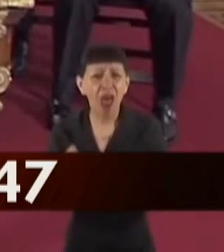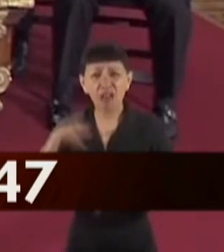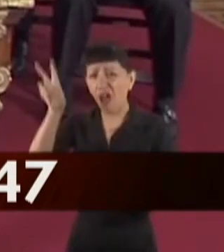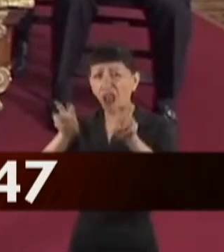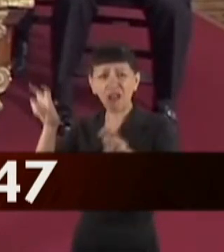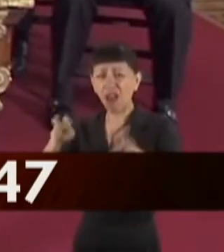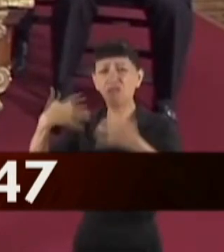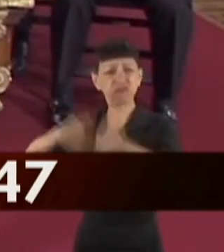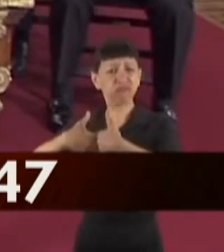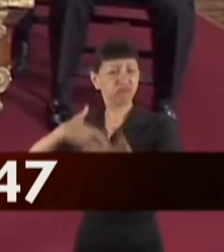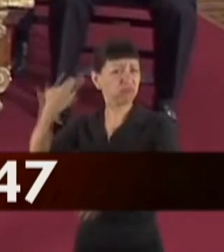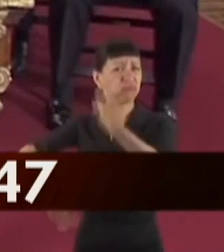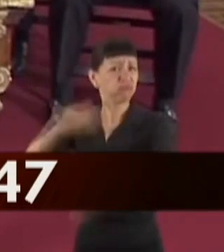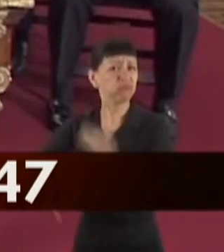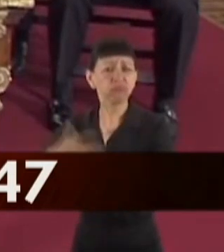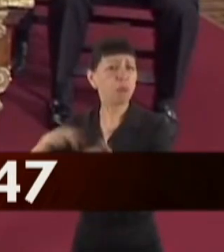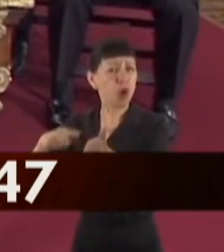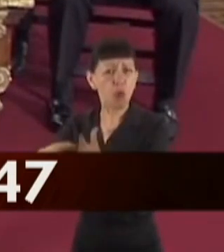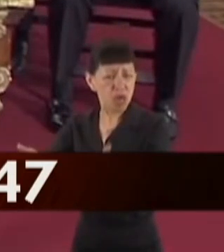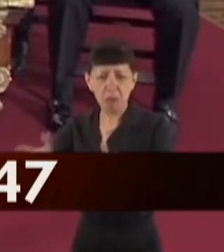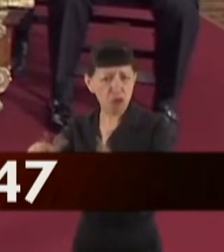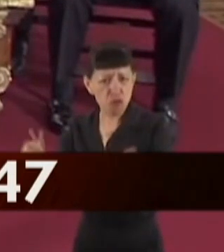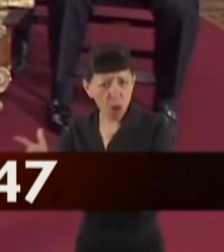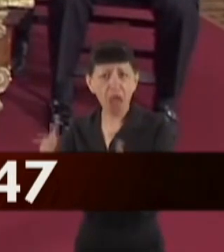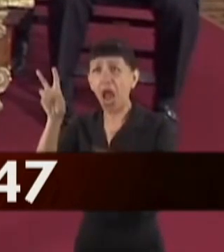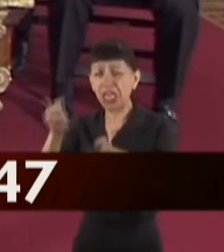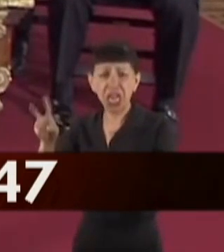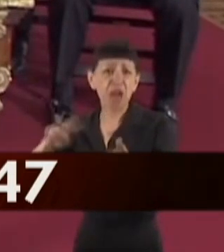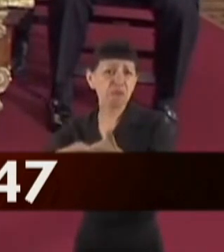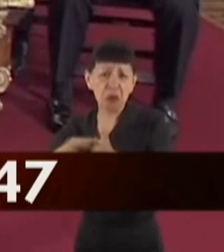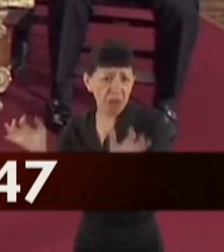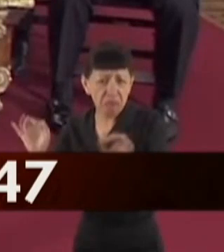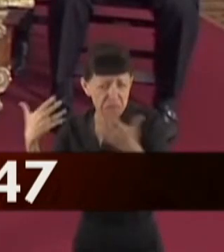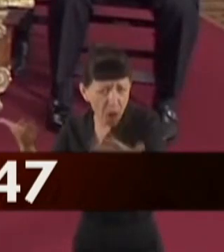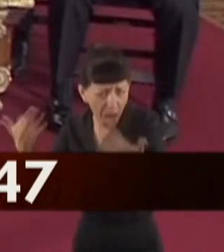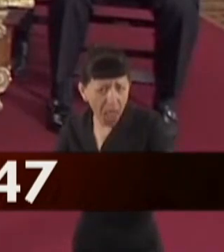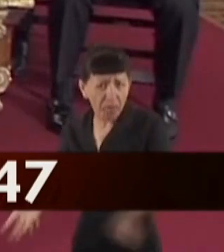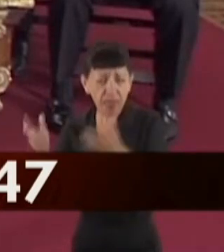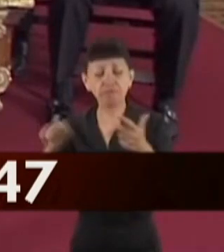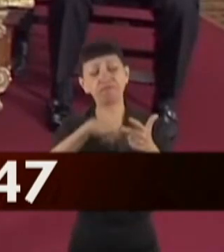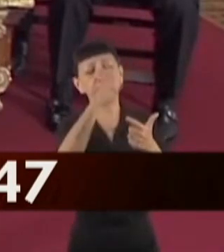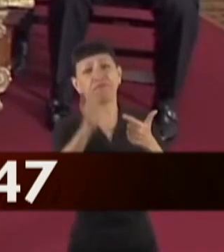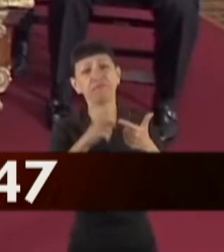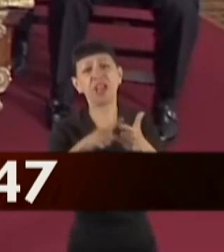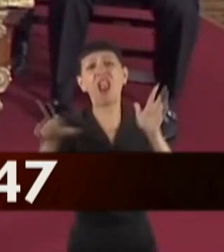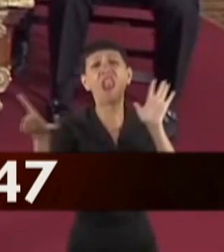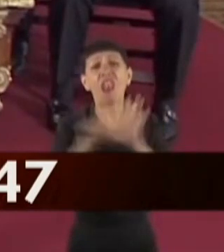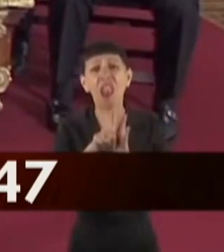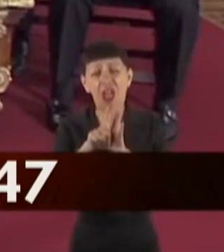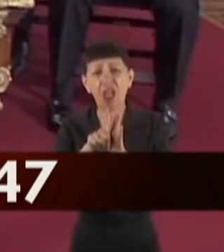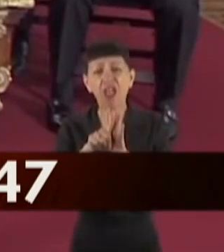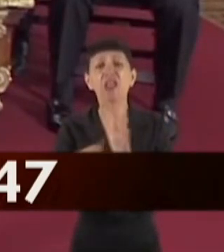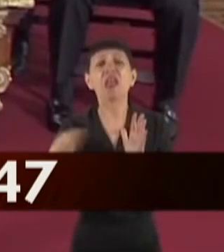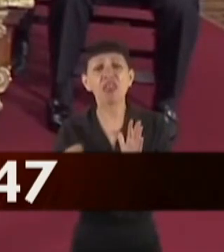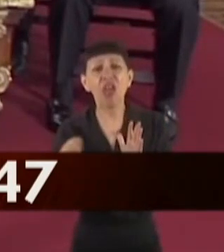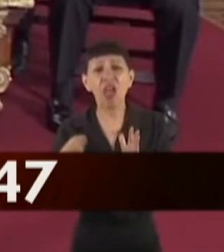un... vivíamos de la fantasía de una emisión que tapaba todo eso. Y es